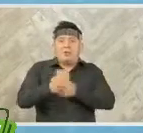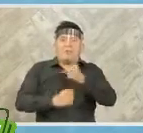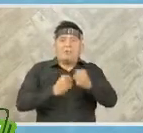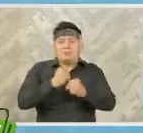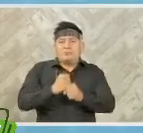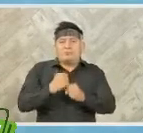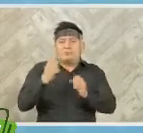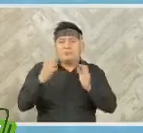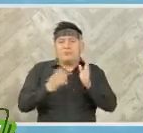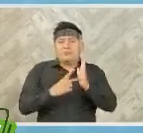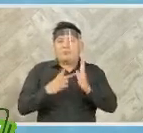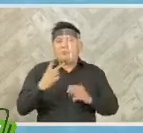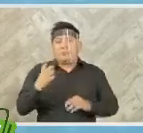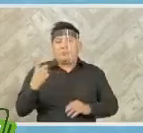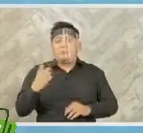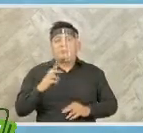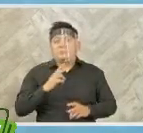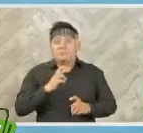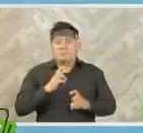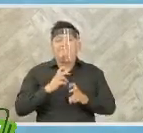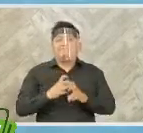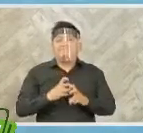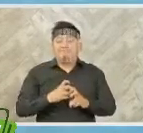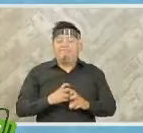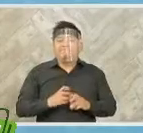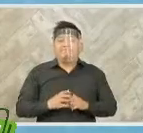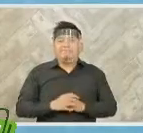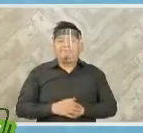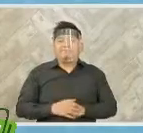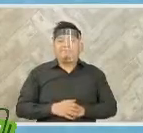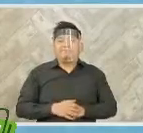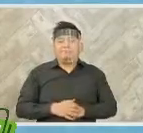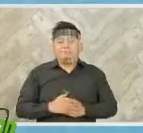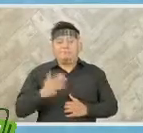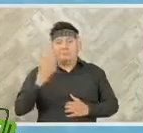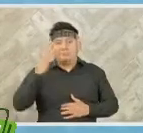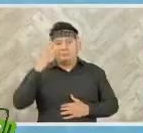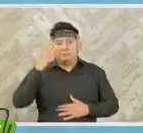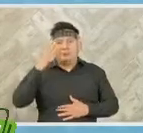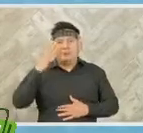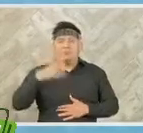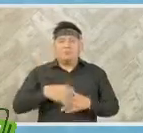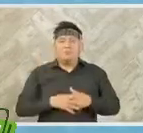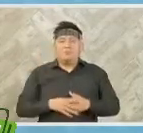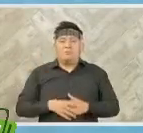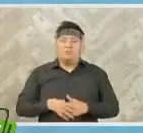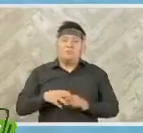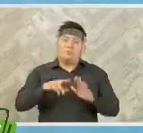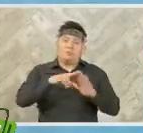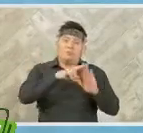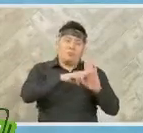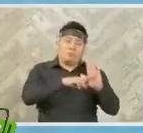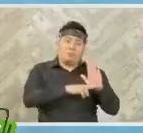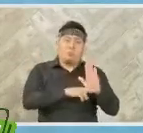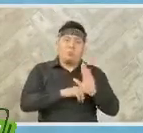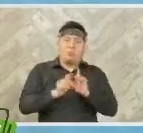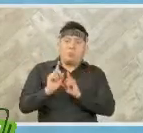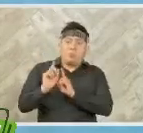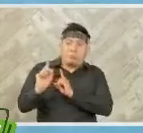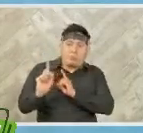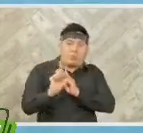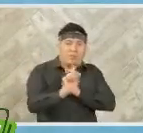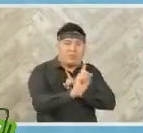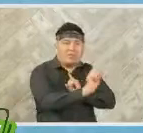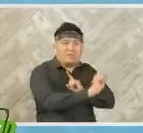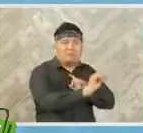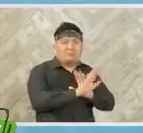una difícil situación porque al igual que tenemos que cumplir con normas de aislamiento y de